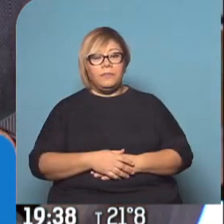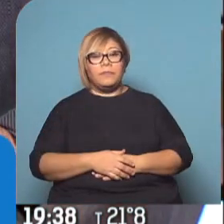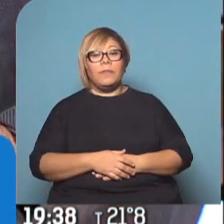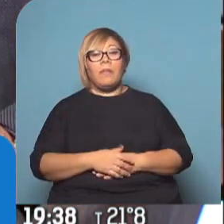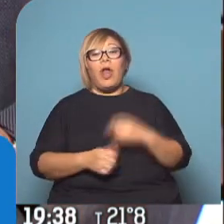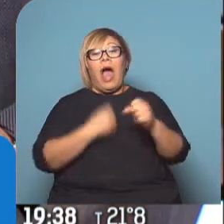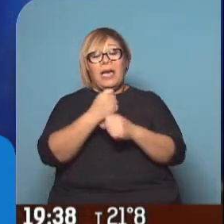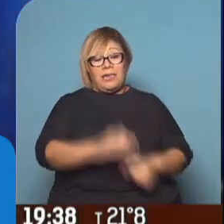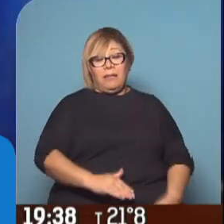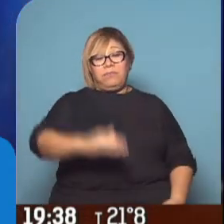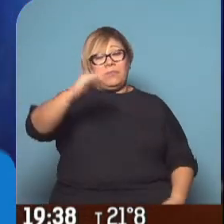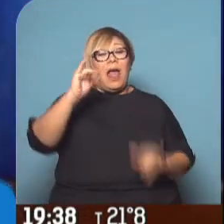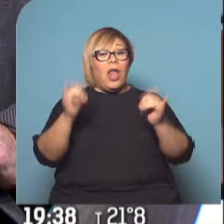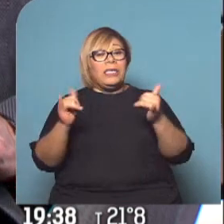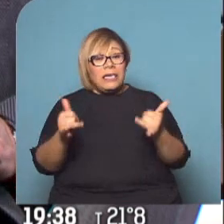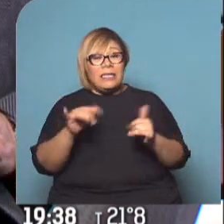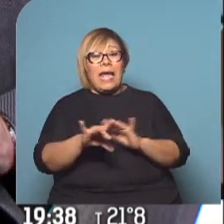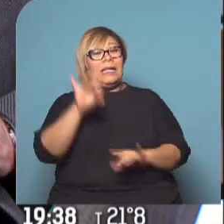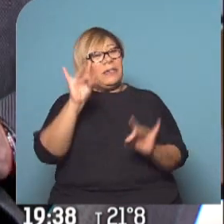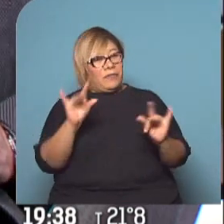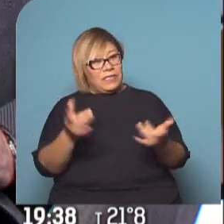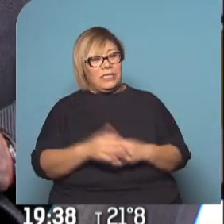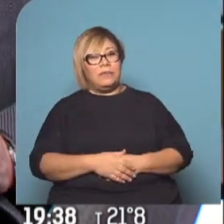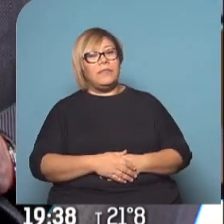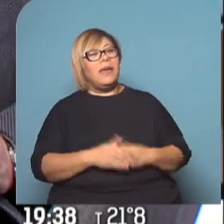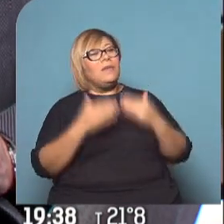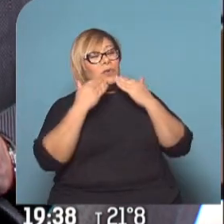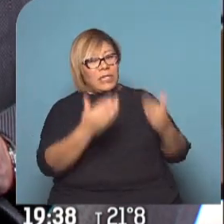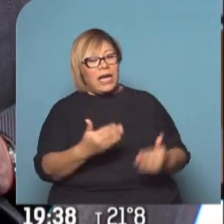por favor, gracias a ustedes. Enrique de Rosa, psiquiatra forense, en el Noticiero Central de la Televisión Pública.